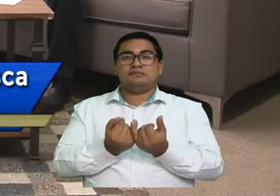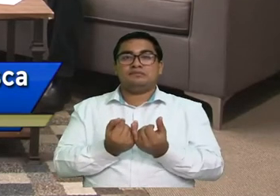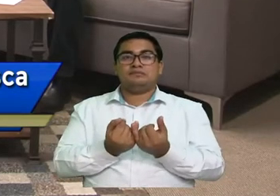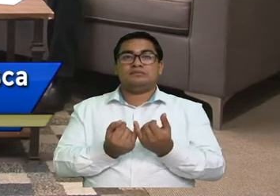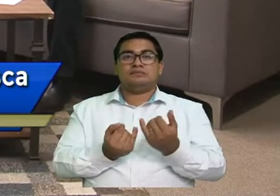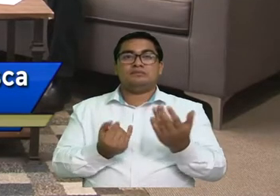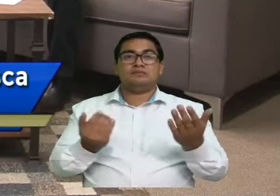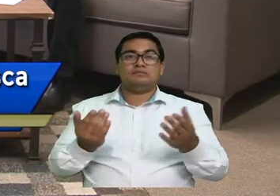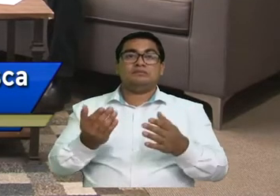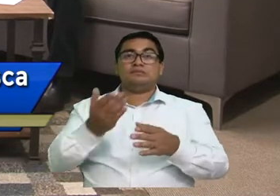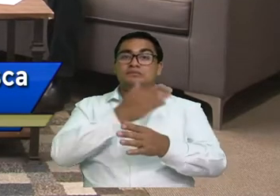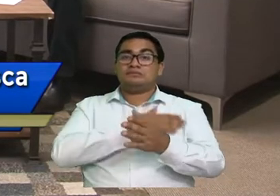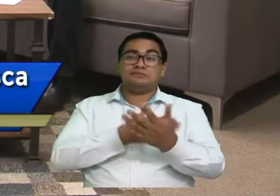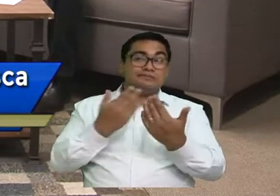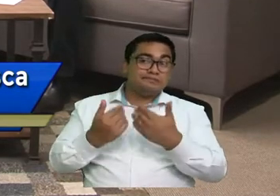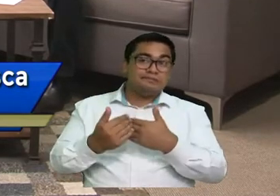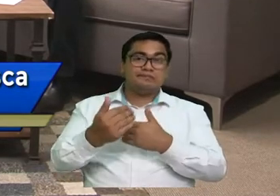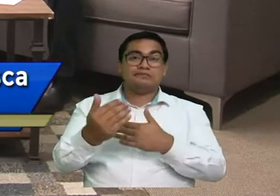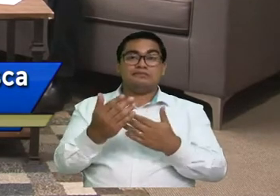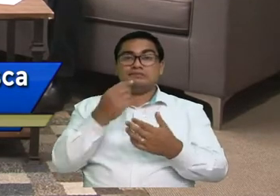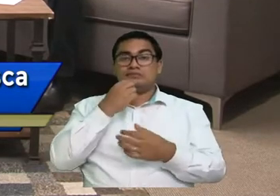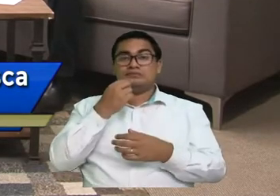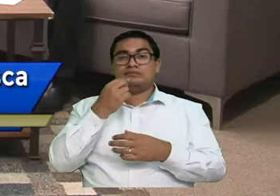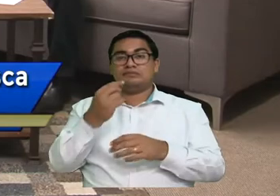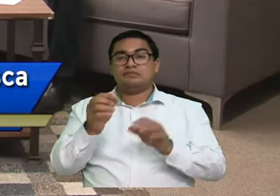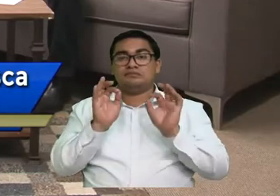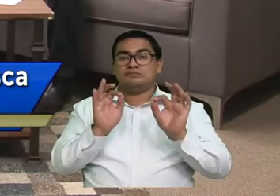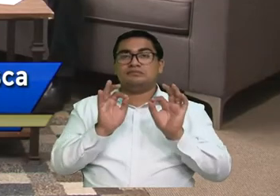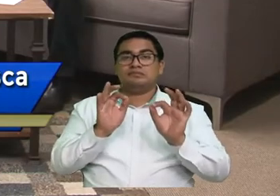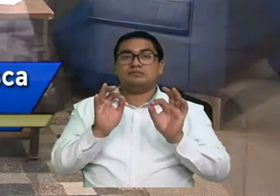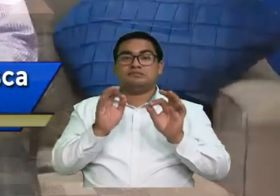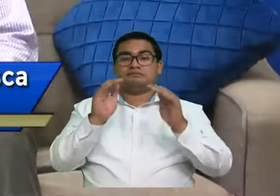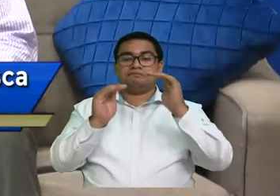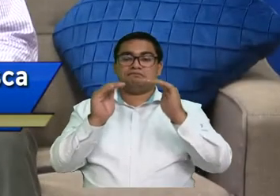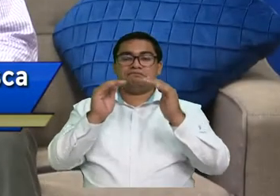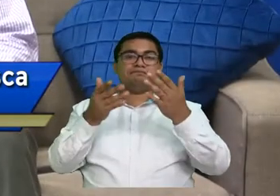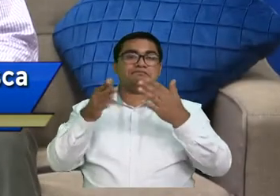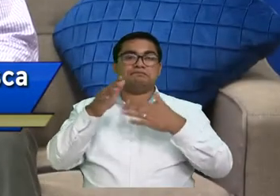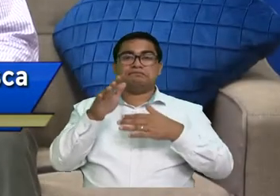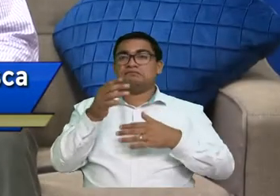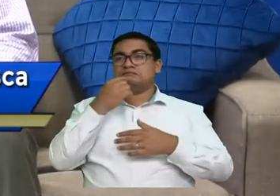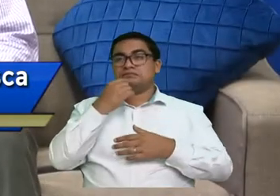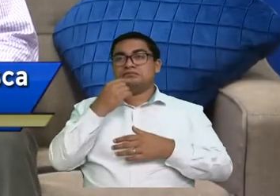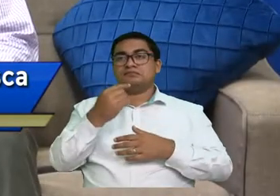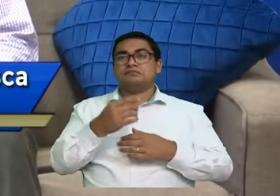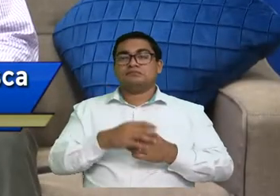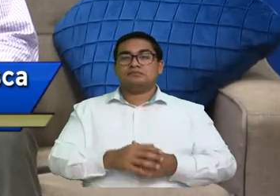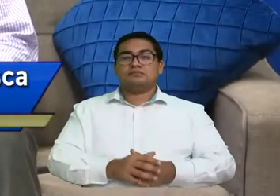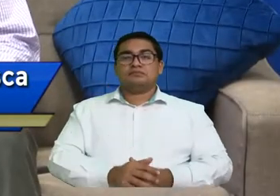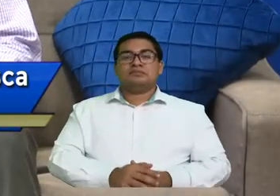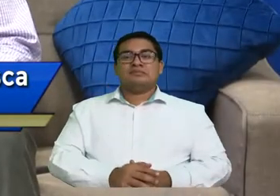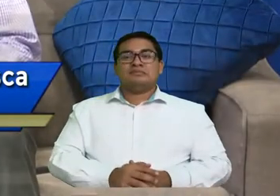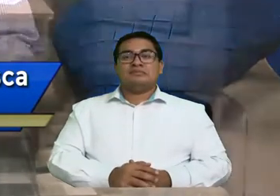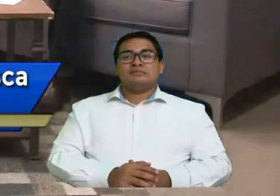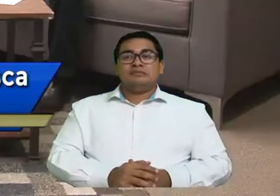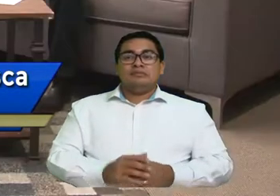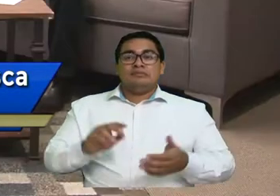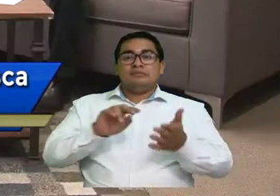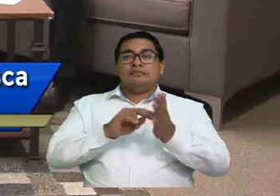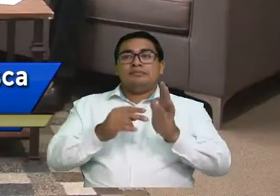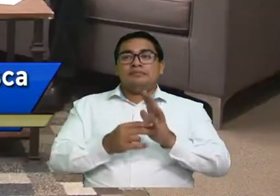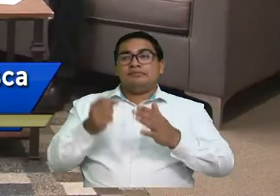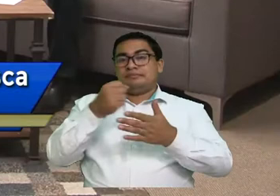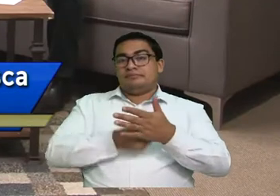proyecciones ya preestablecidas, que según usted dice, pues se están manejando dentro de lo proyectado. Así es. Y ha implicado un esfuerzo